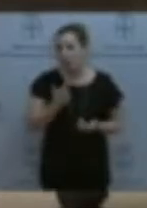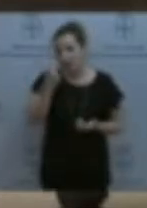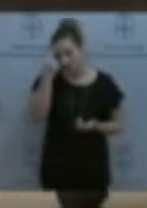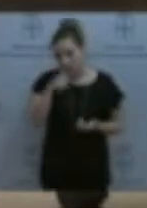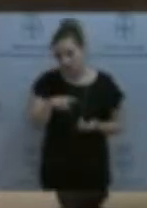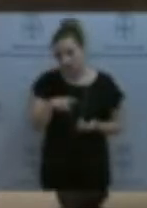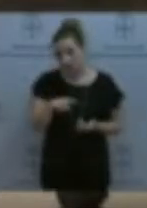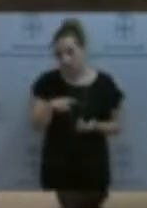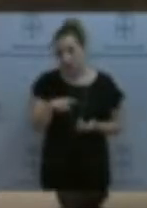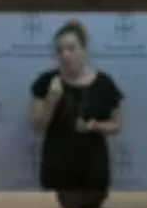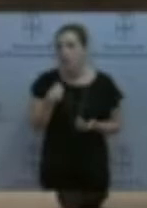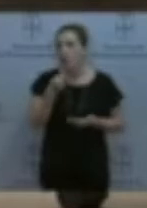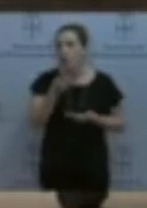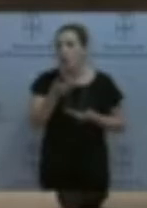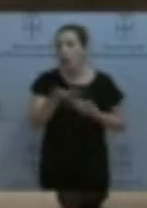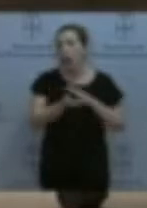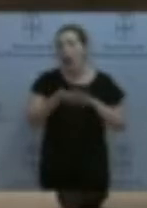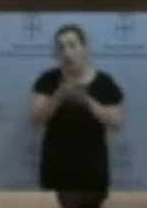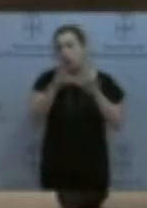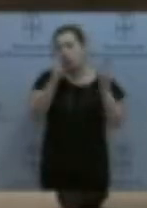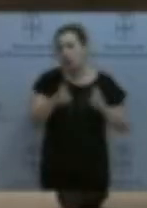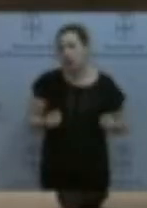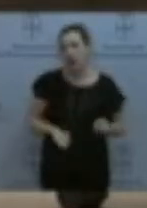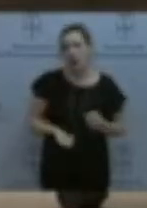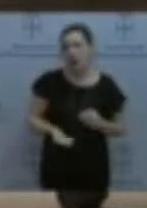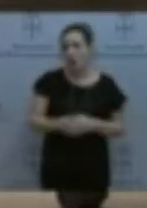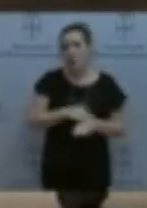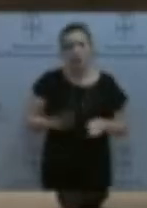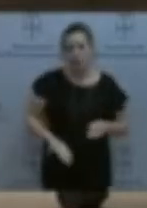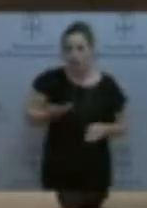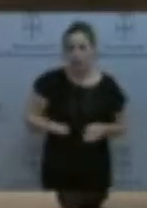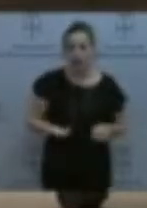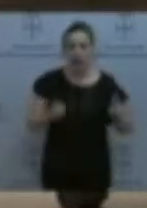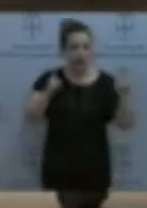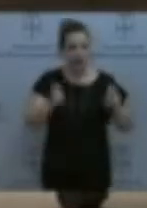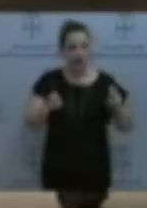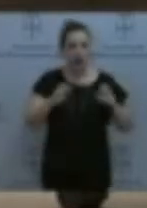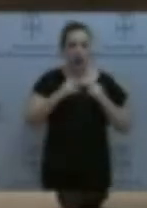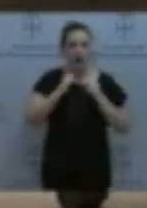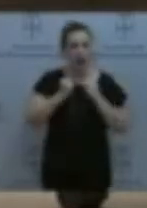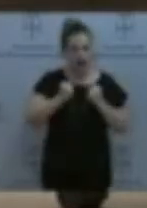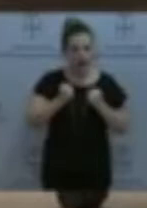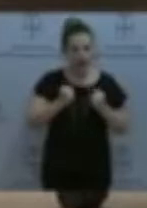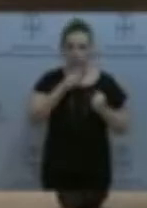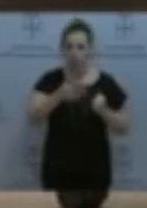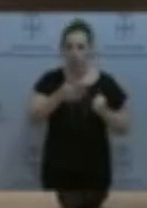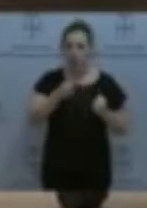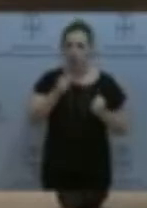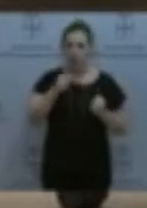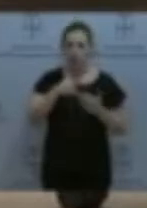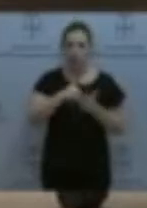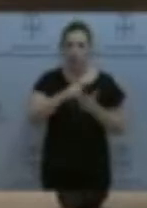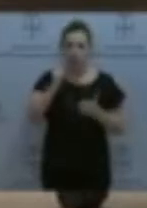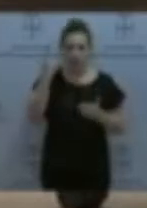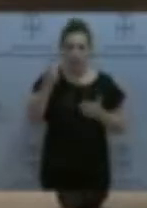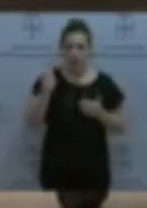cuestión fundamental, como es la cuestión energética, en la que efectivamente el punto más débil y evidente por las noticias recientes es la evolución del precio de la